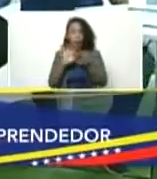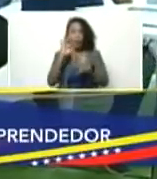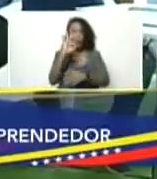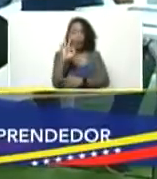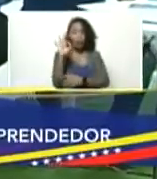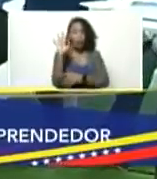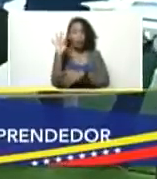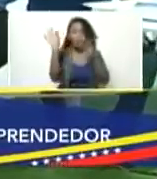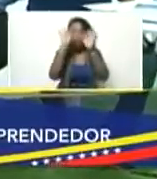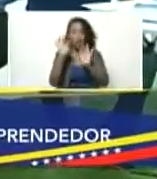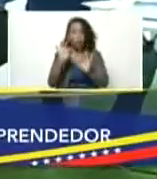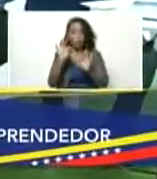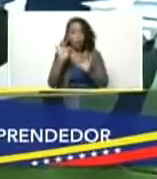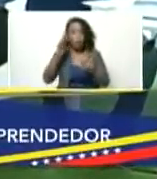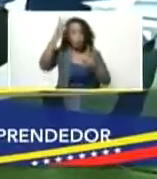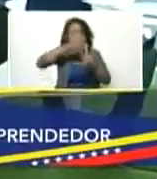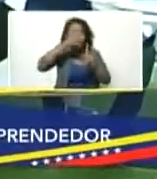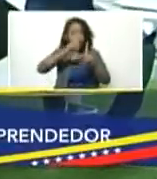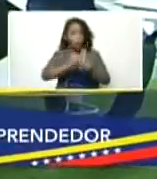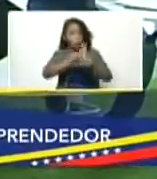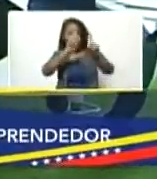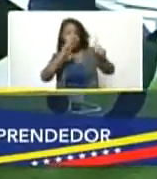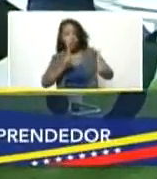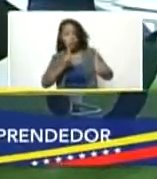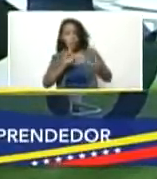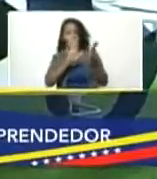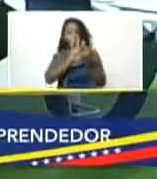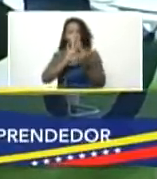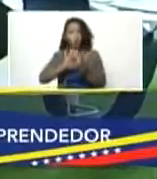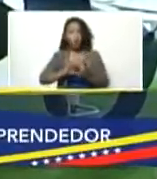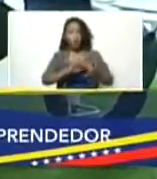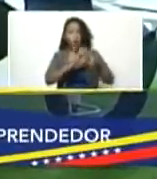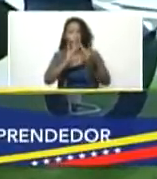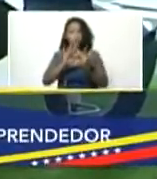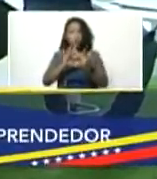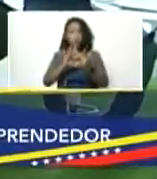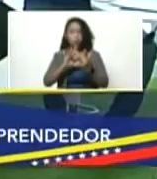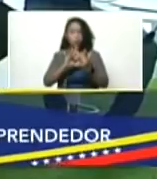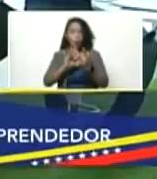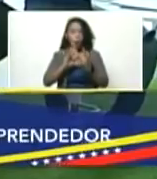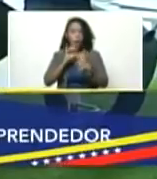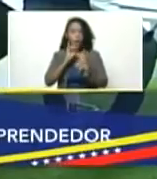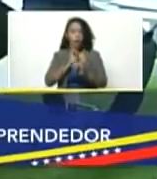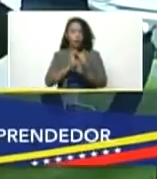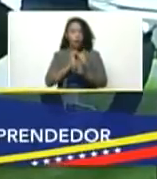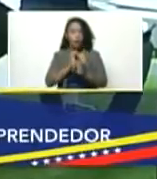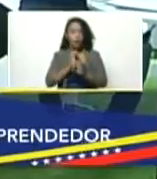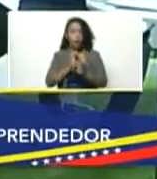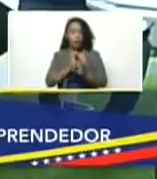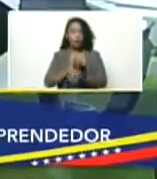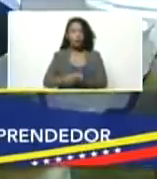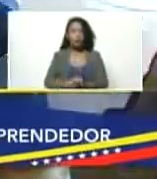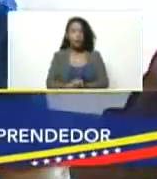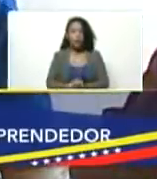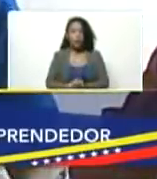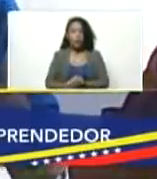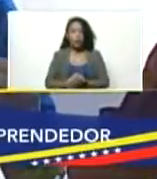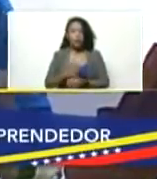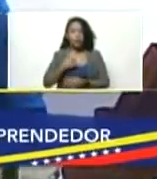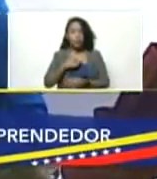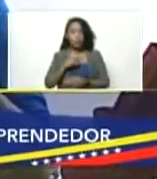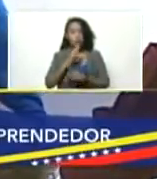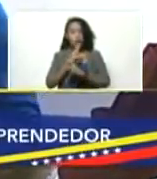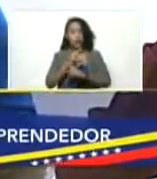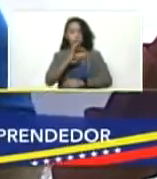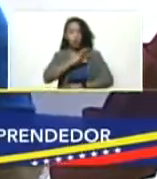a distancia, que lo estamos haciendo a través de, como dijo la profesora, a través de todo el ambiente 2.0, la web y nuestras redes sociales.